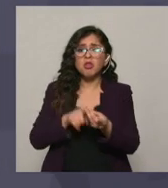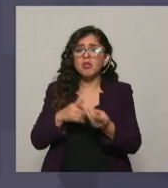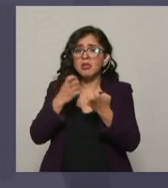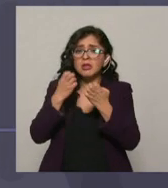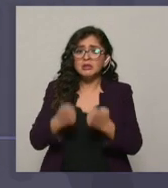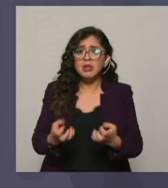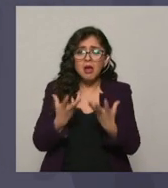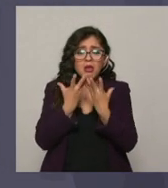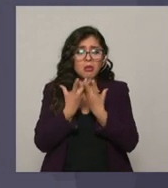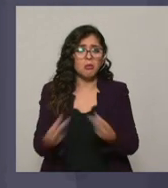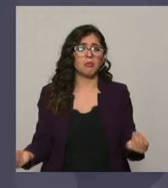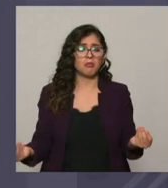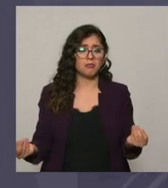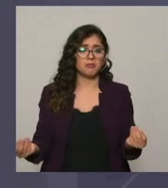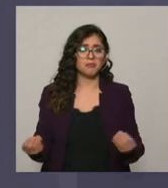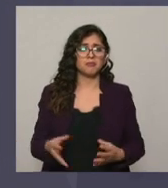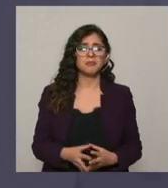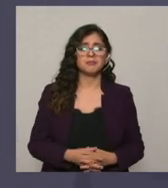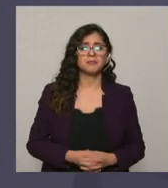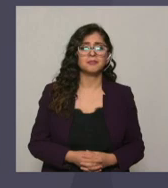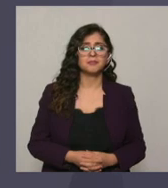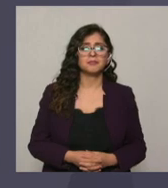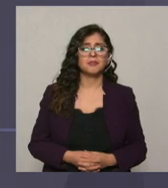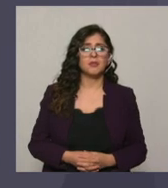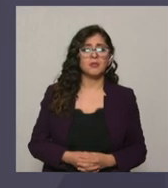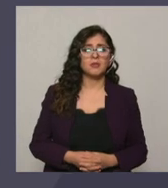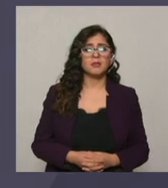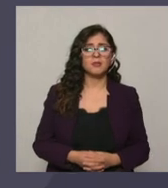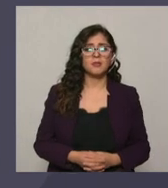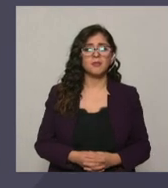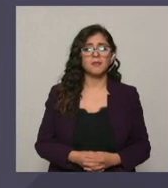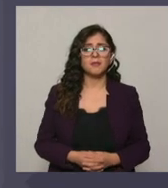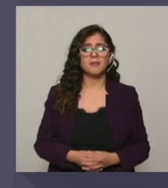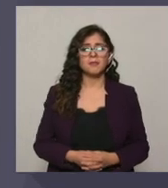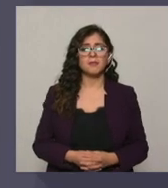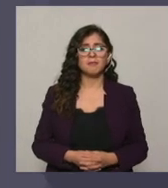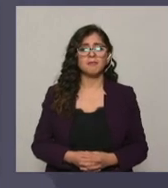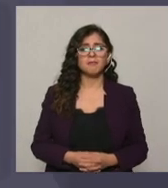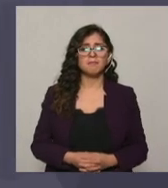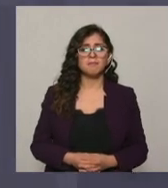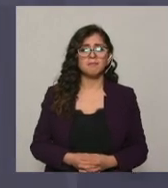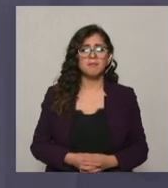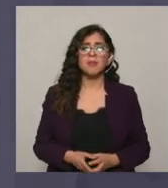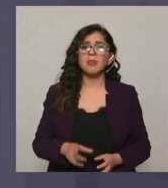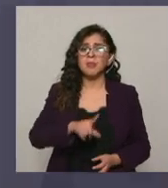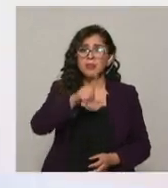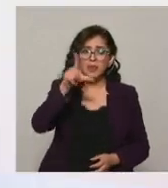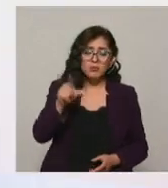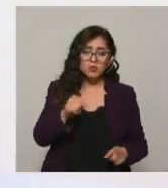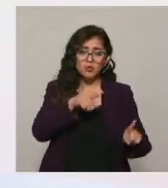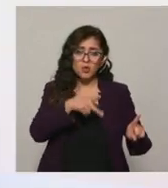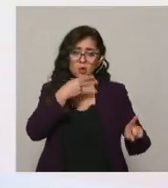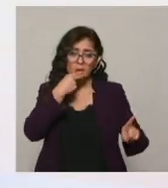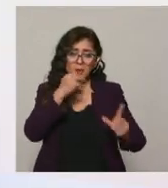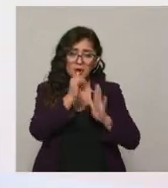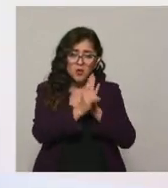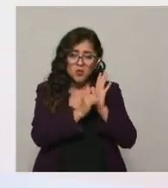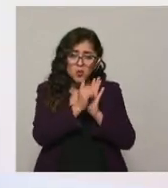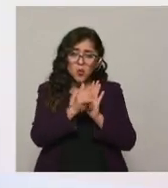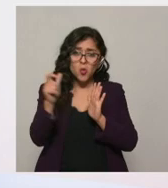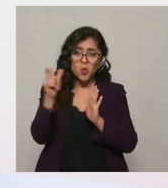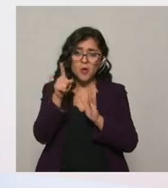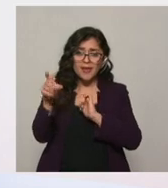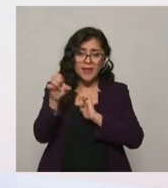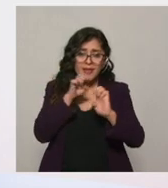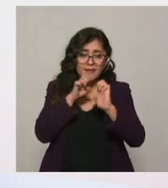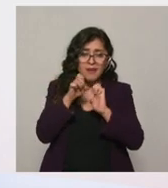Y bueno, la campaña de odio que empieza a generar este youtuber a partir justamente de esa